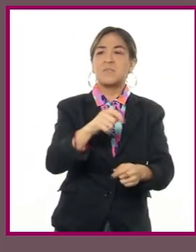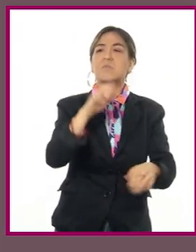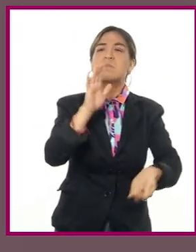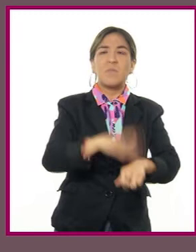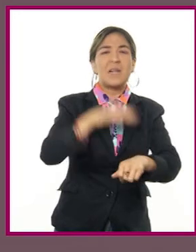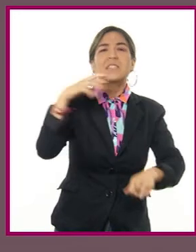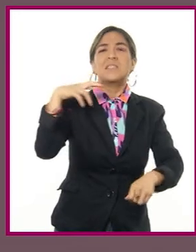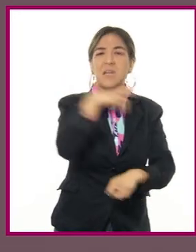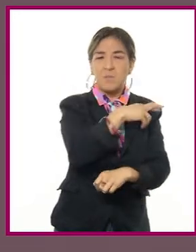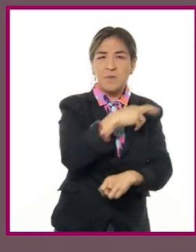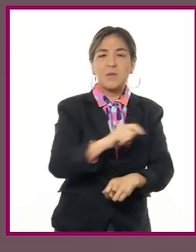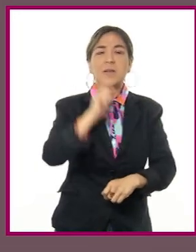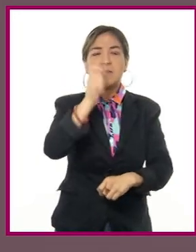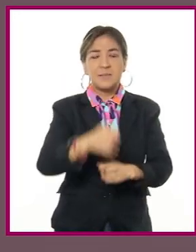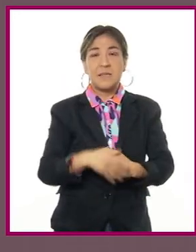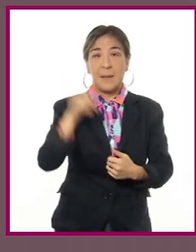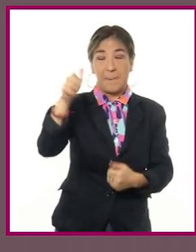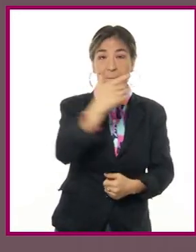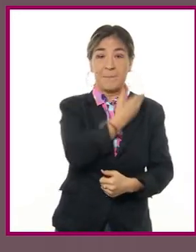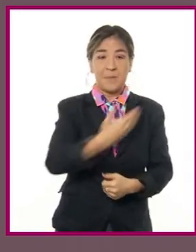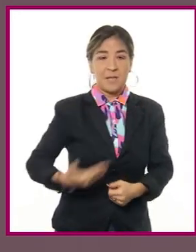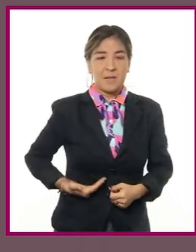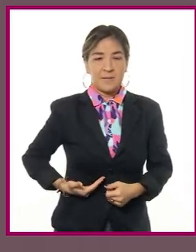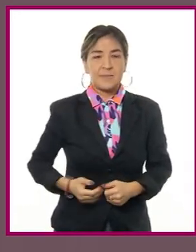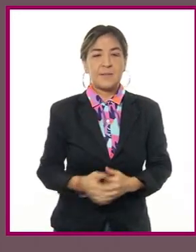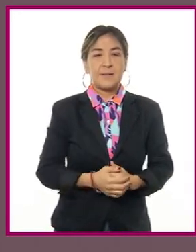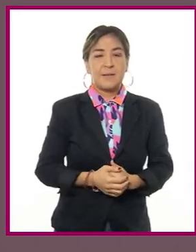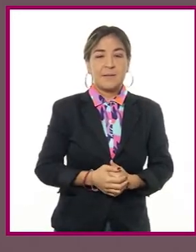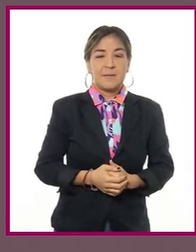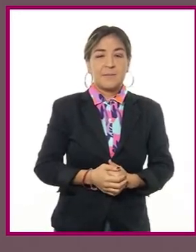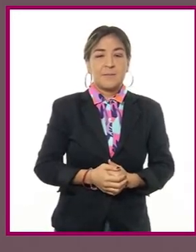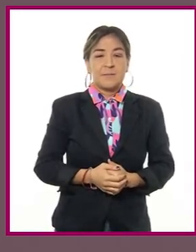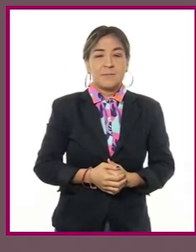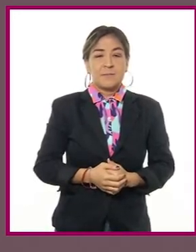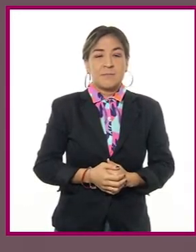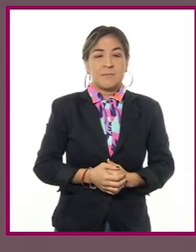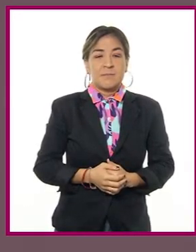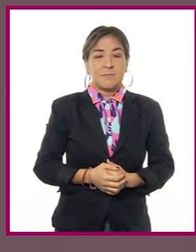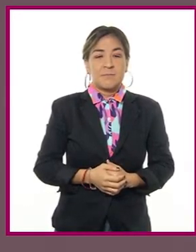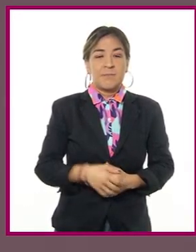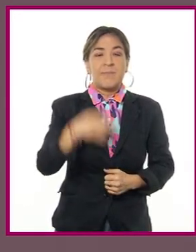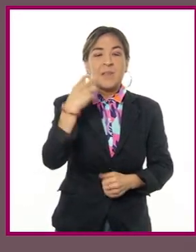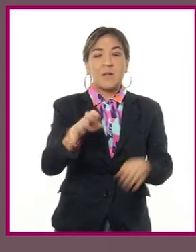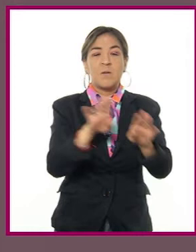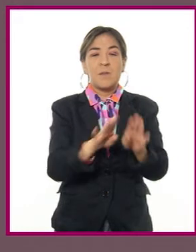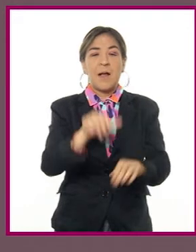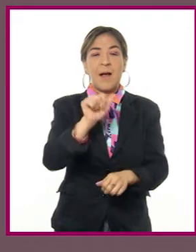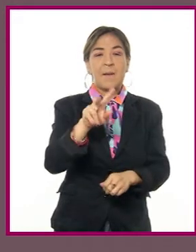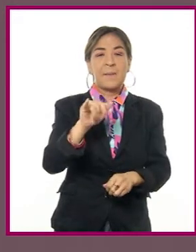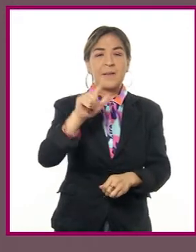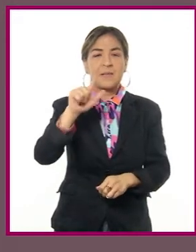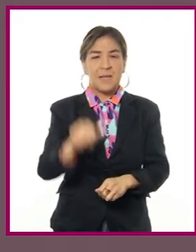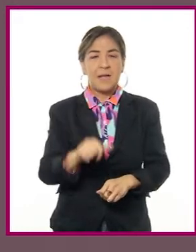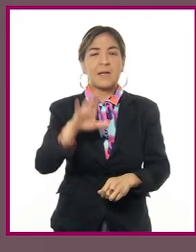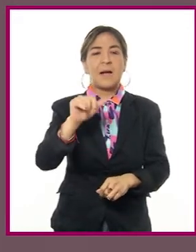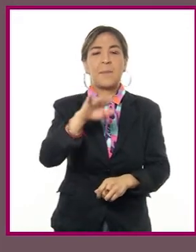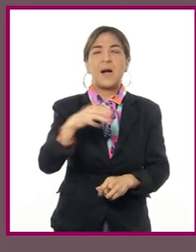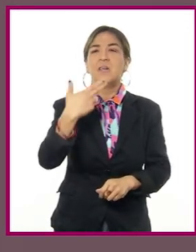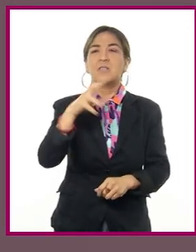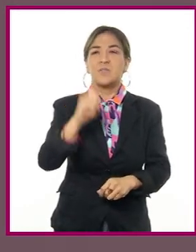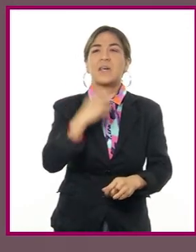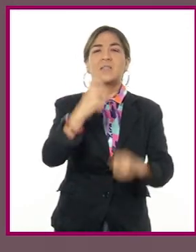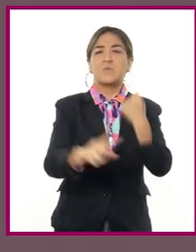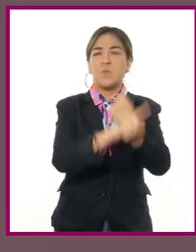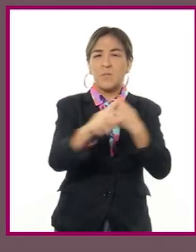viable, el presidente Ávila Camacho declaró estado de guerra contra las potencias del Eje el 22 de